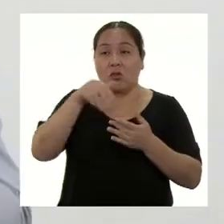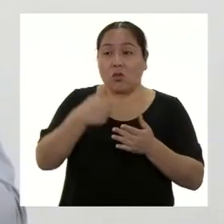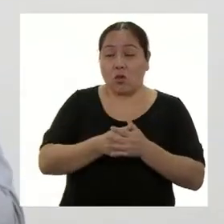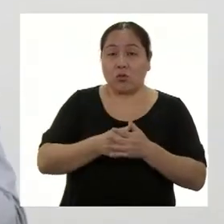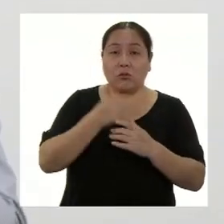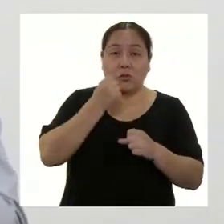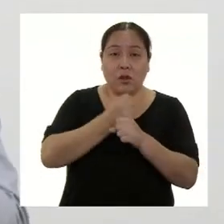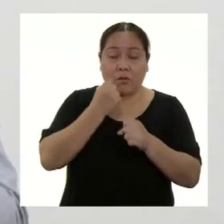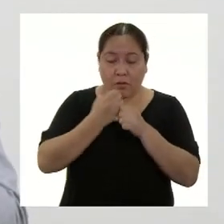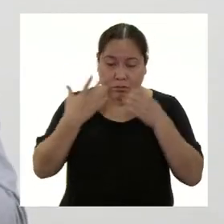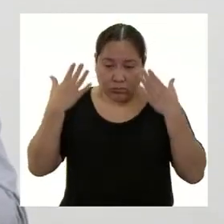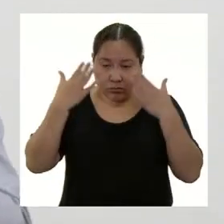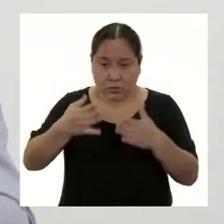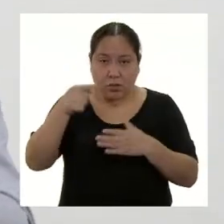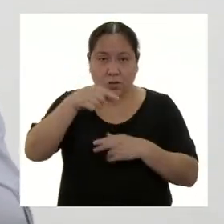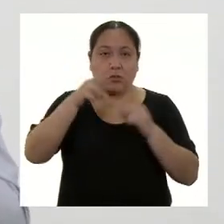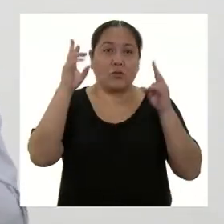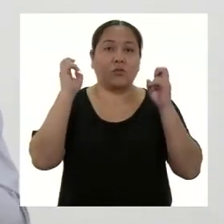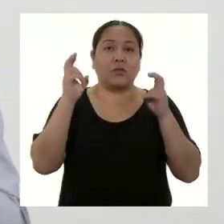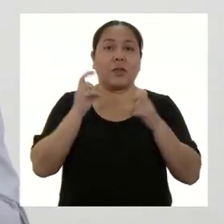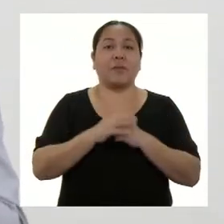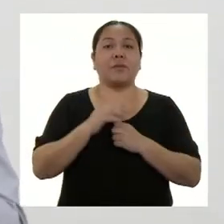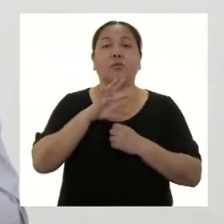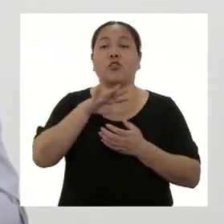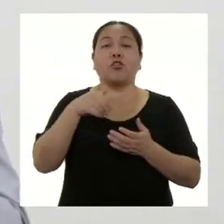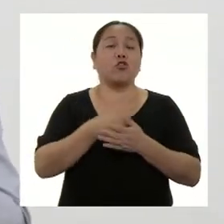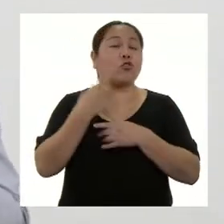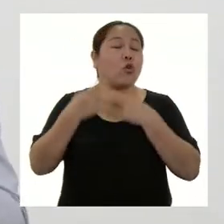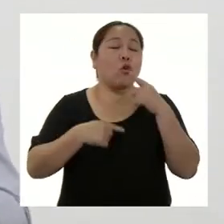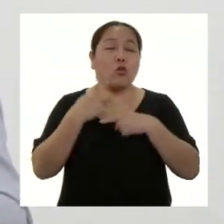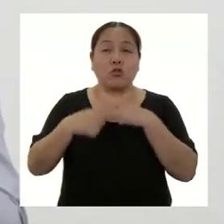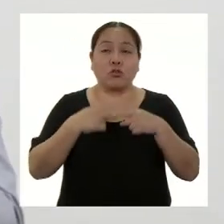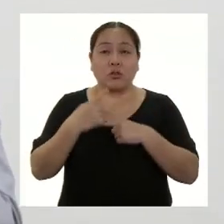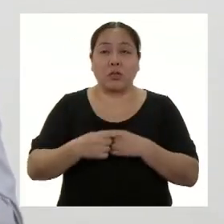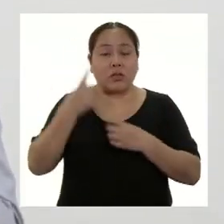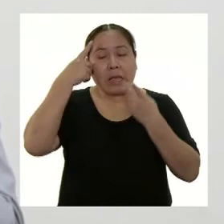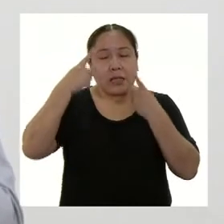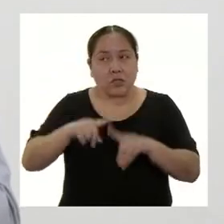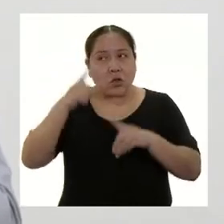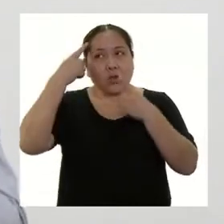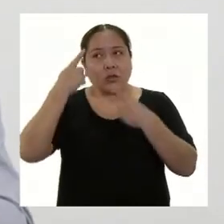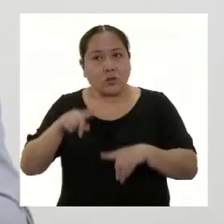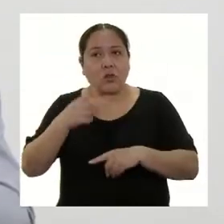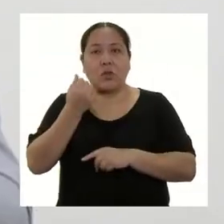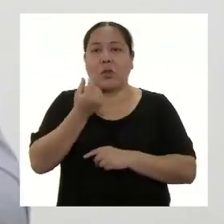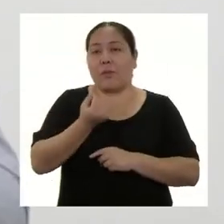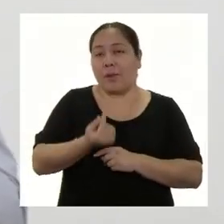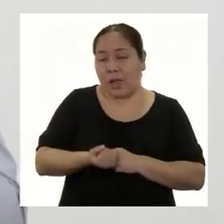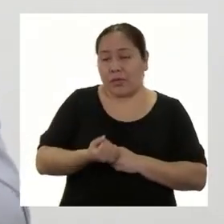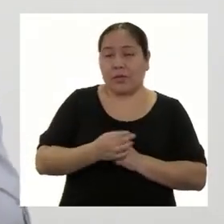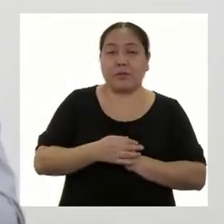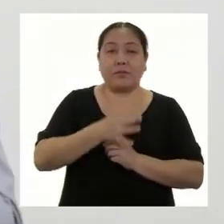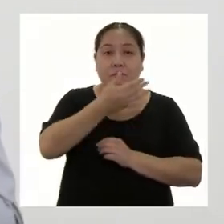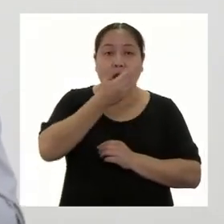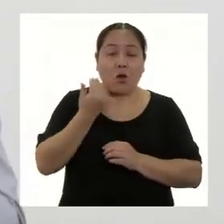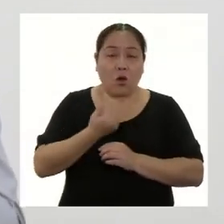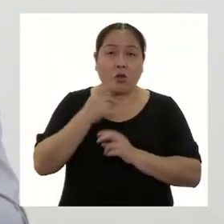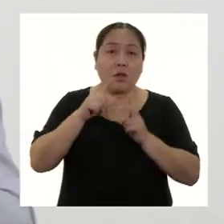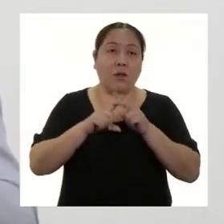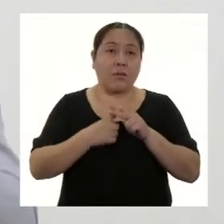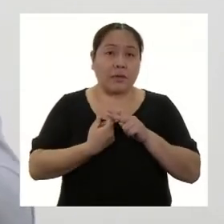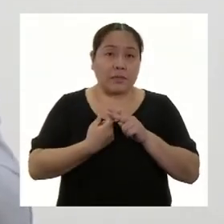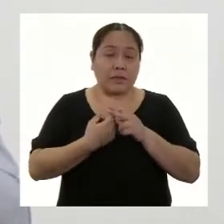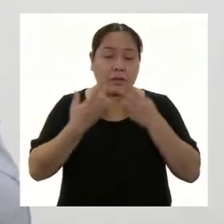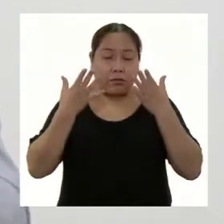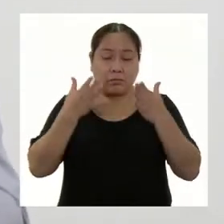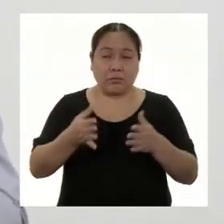activa en relación con estos temas, pues todos los días tomamos decisiones relacionadas al dinero. Y qué mejor que comenzar